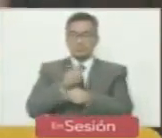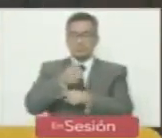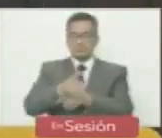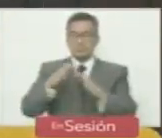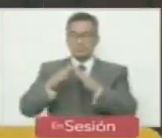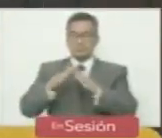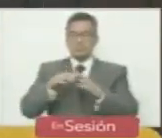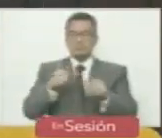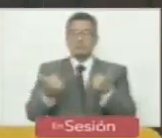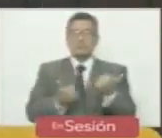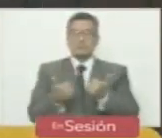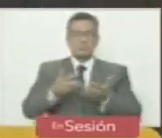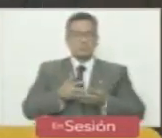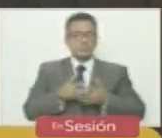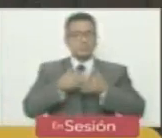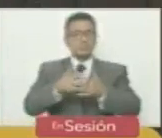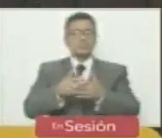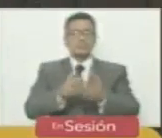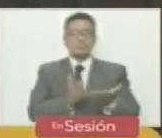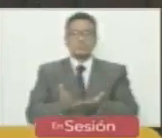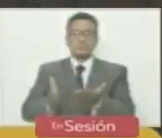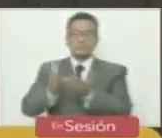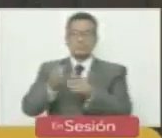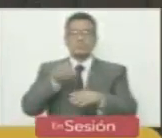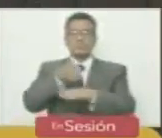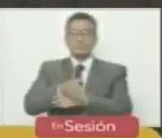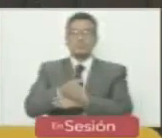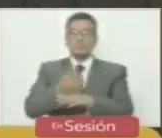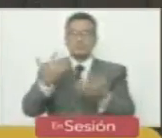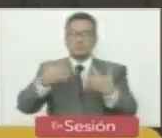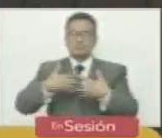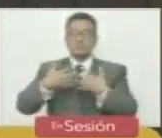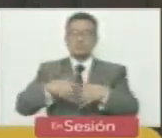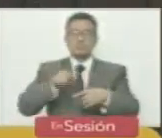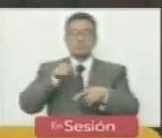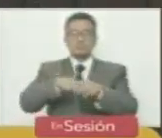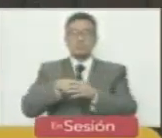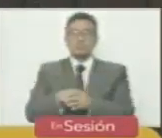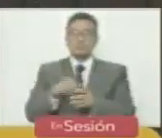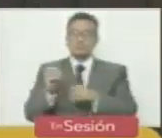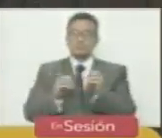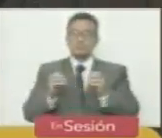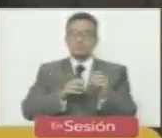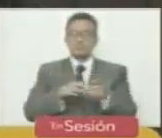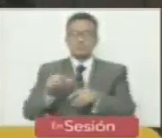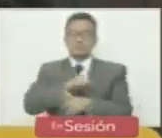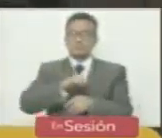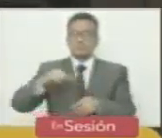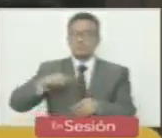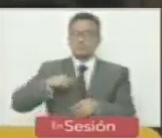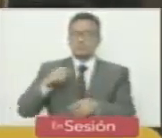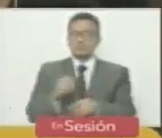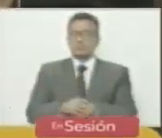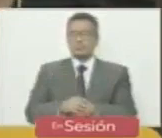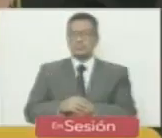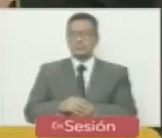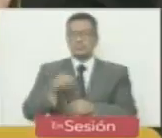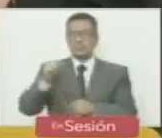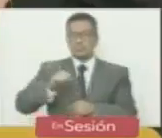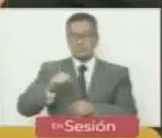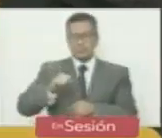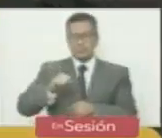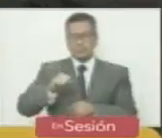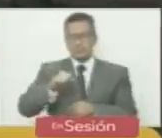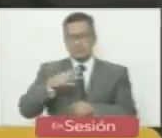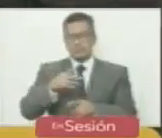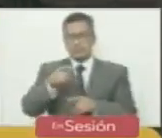y cuántos prestan un servicio dentro de la empresa, de una empresa o un sector privado, es decir, formal o informal. Además,